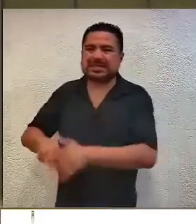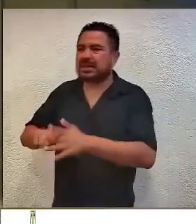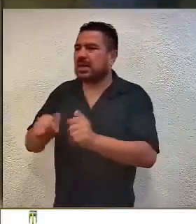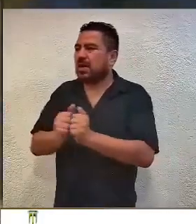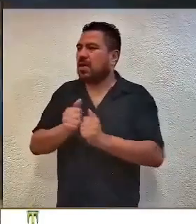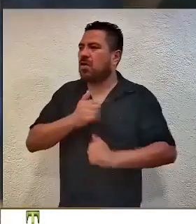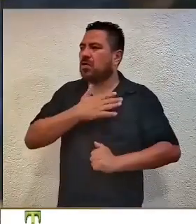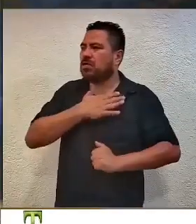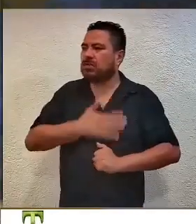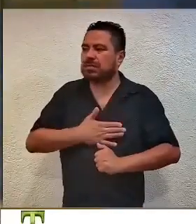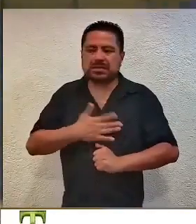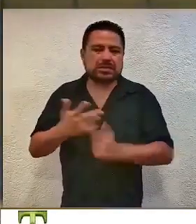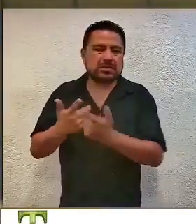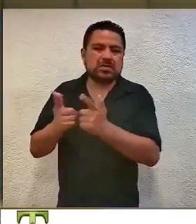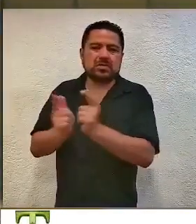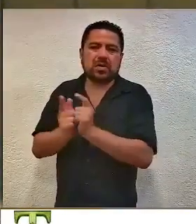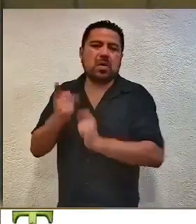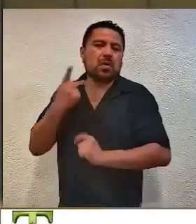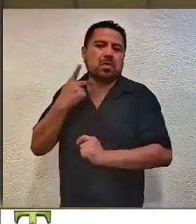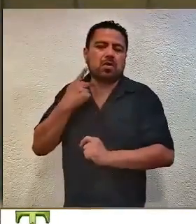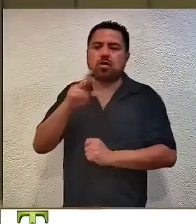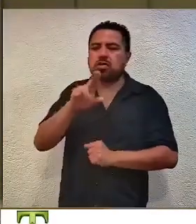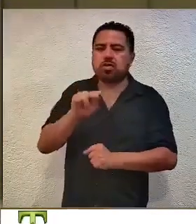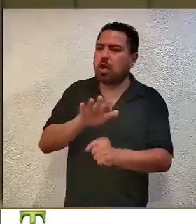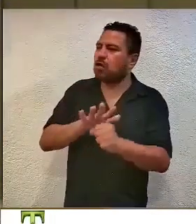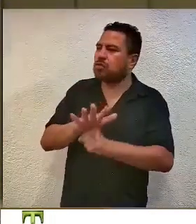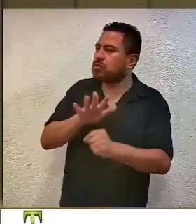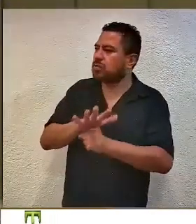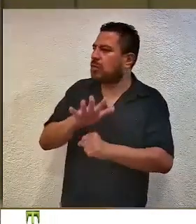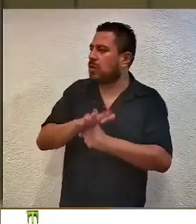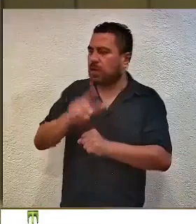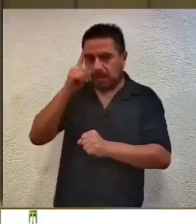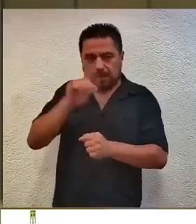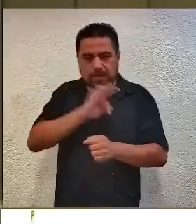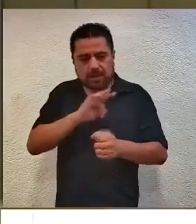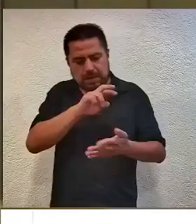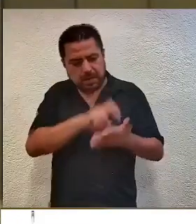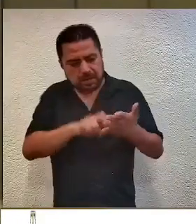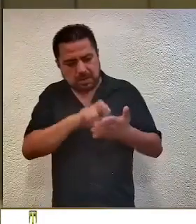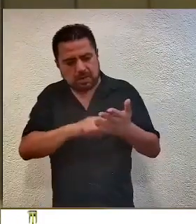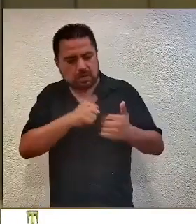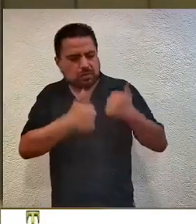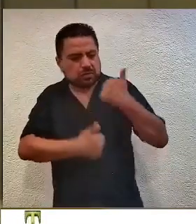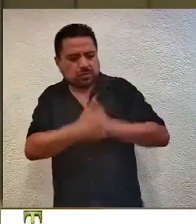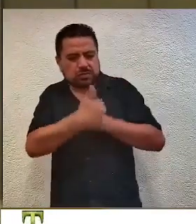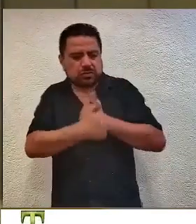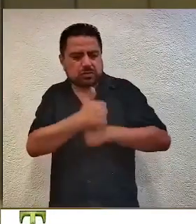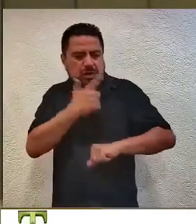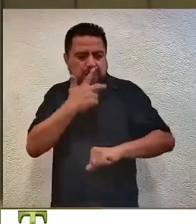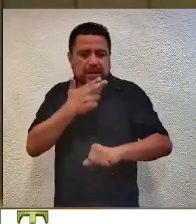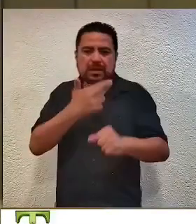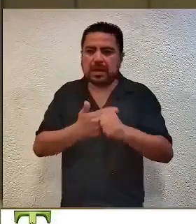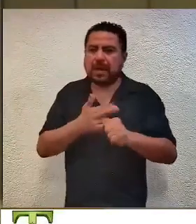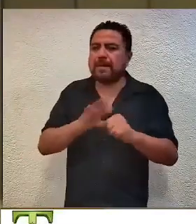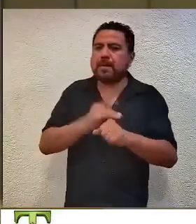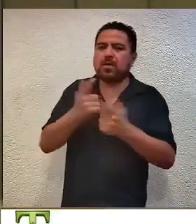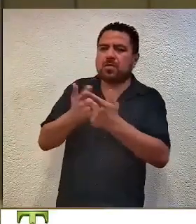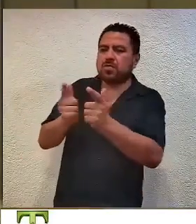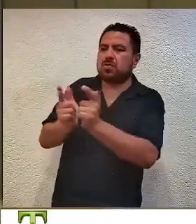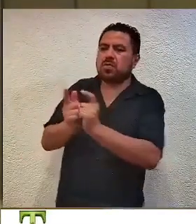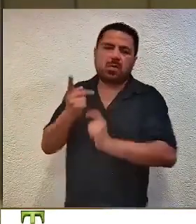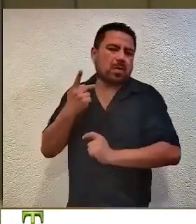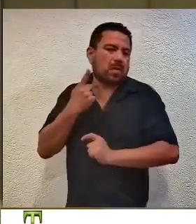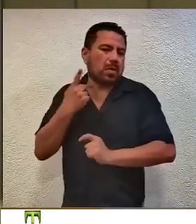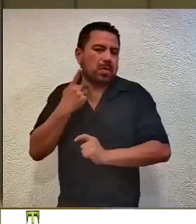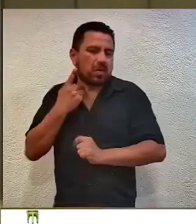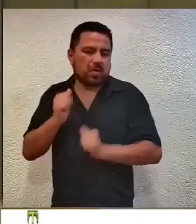justicia partidista no es suficiente para actualizar su competencia, pues los partidos políticos en su